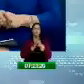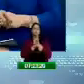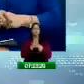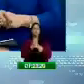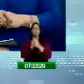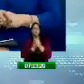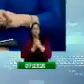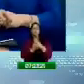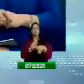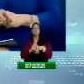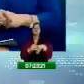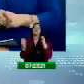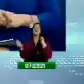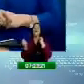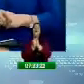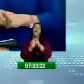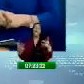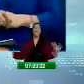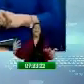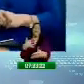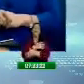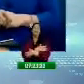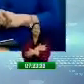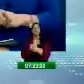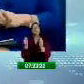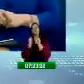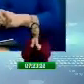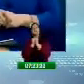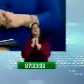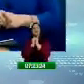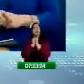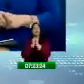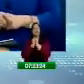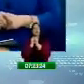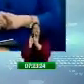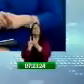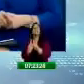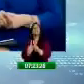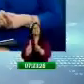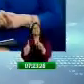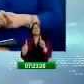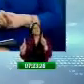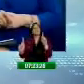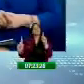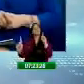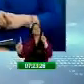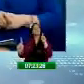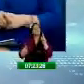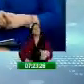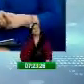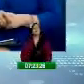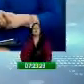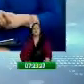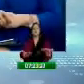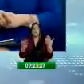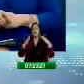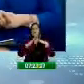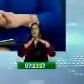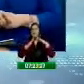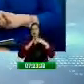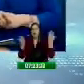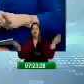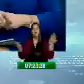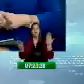de 1 metro, en caso de no poder lavarnos las manos, el uso de gel antiséptico, tener que limpiar las